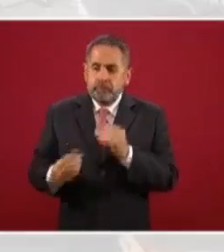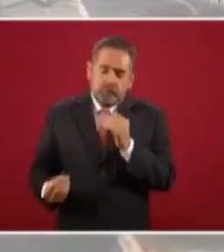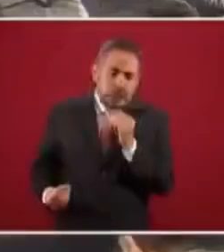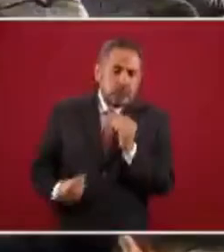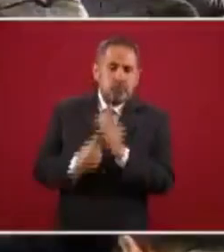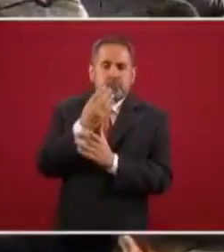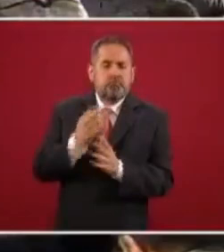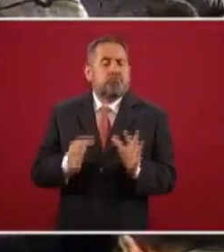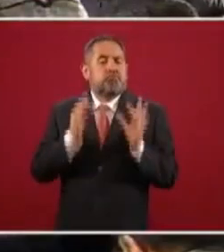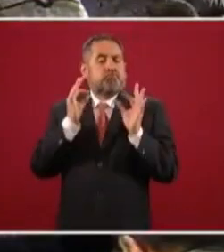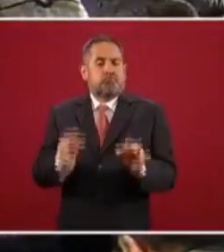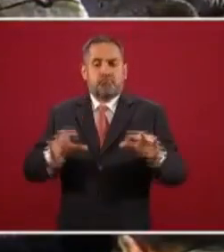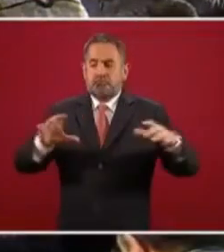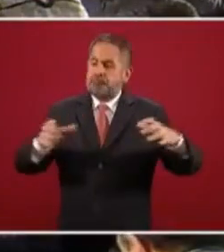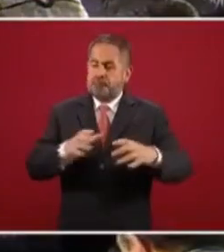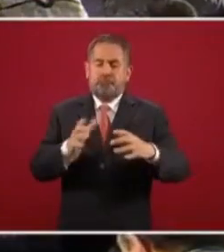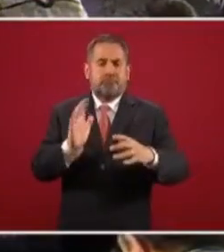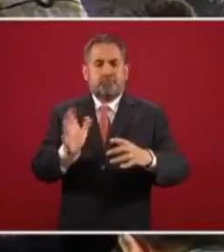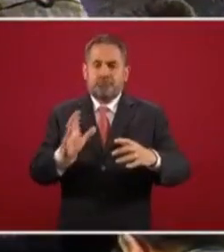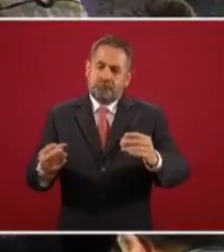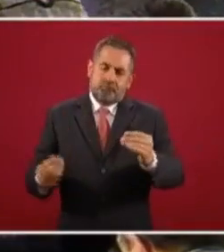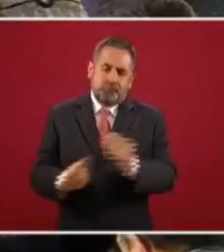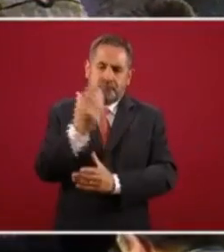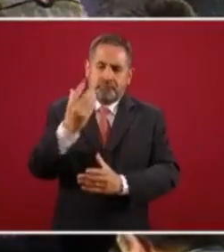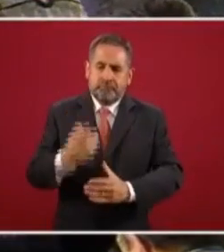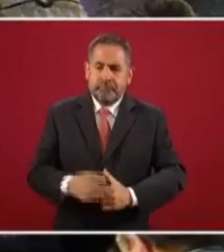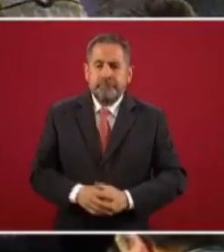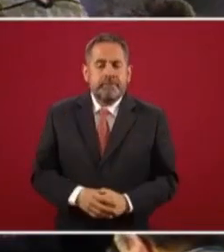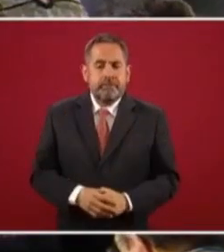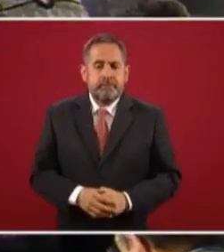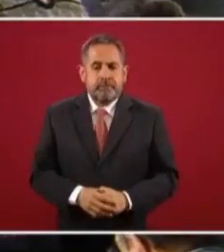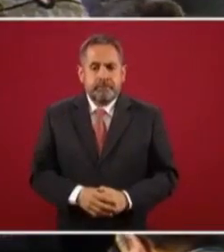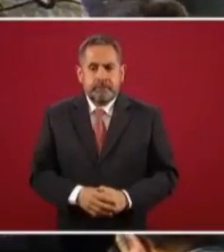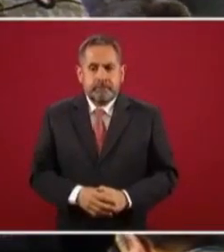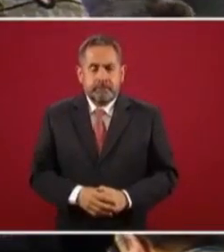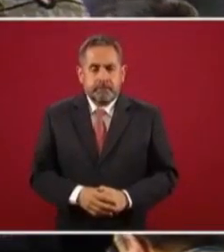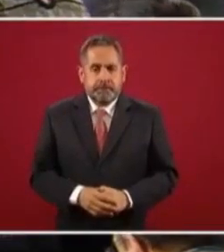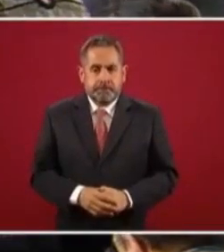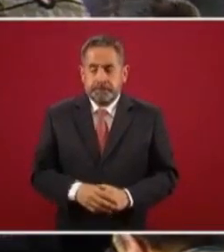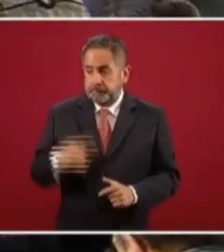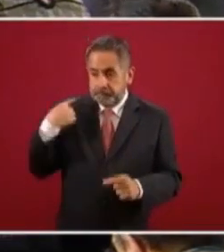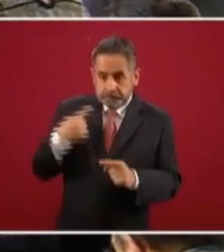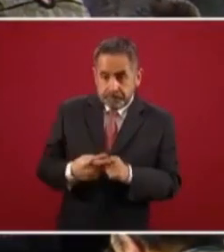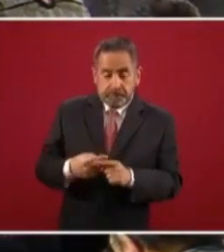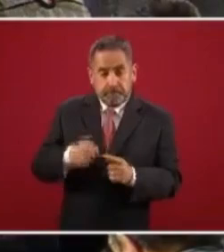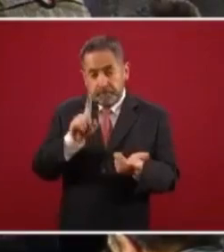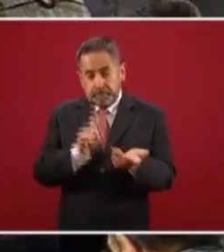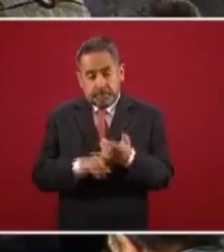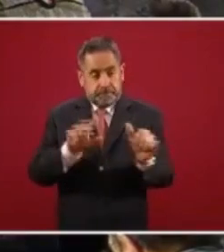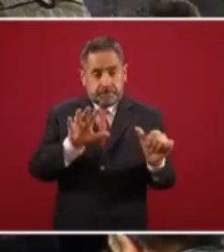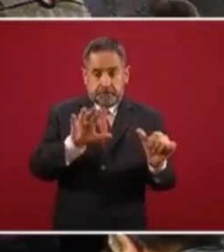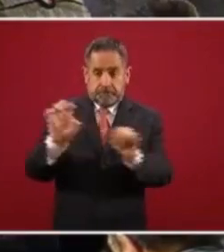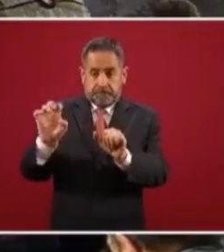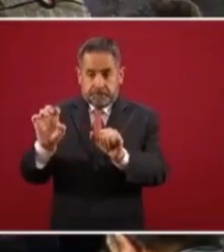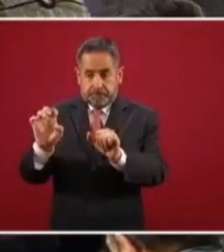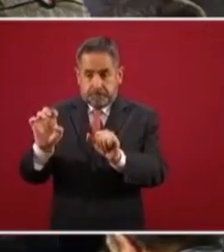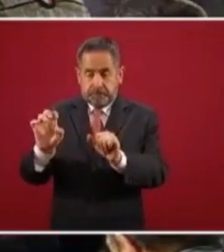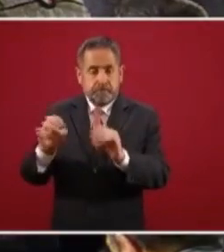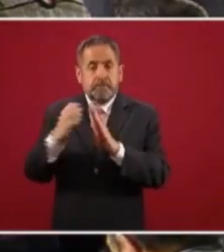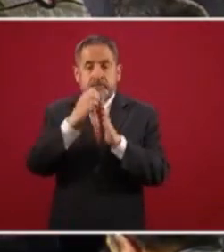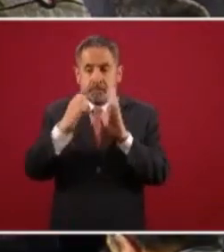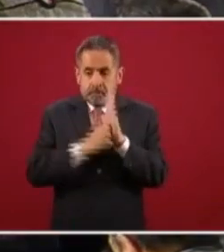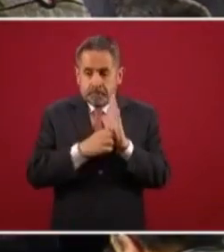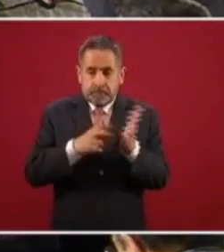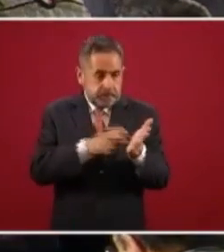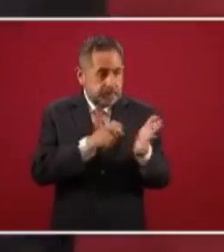creación formal de esta instancia. Se han adecuado a la fecha 1.600 estatutos